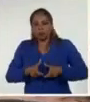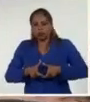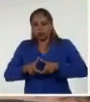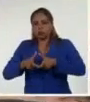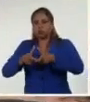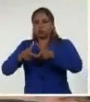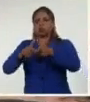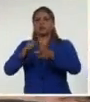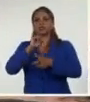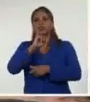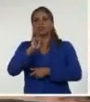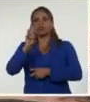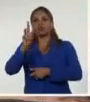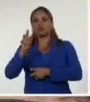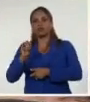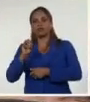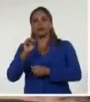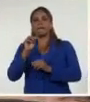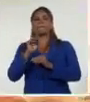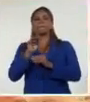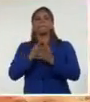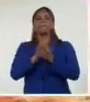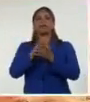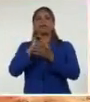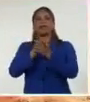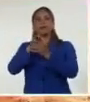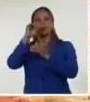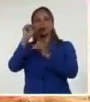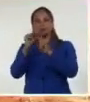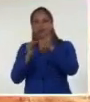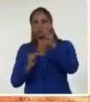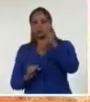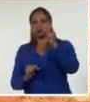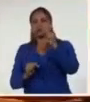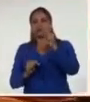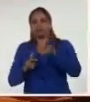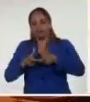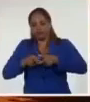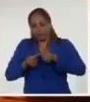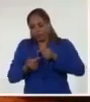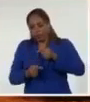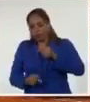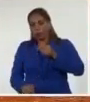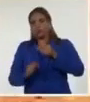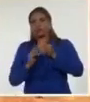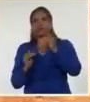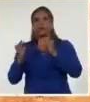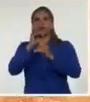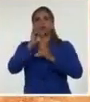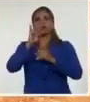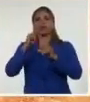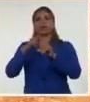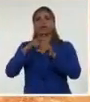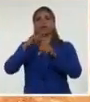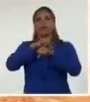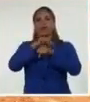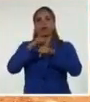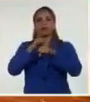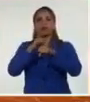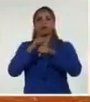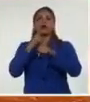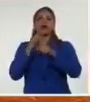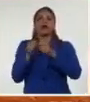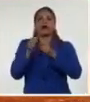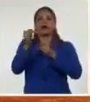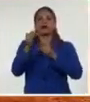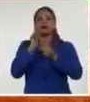de 630 milímetros de diámetros, cuya longitud sobrepasa los 9 kilómetros hasta llegar